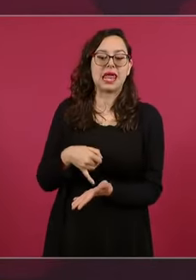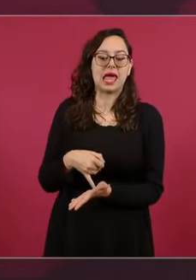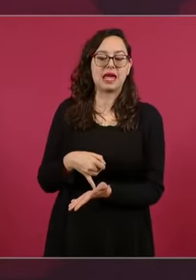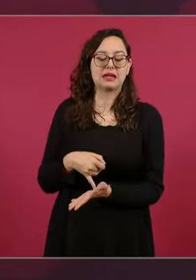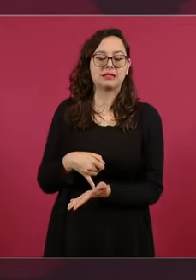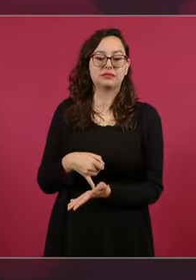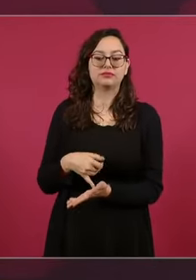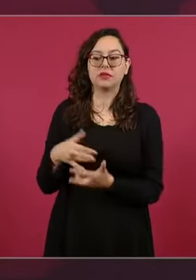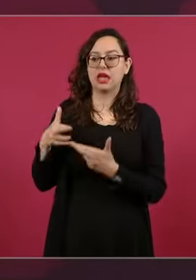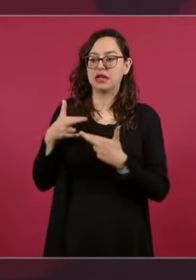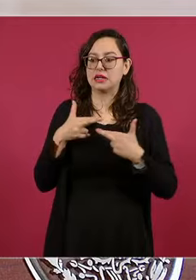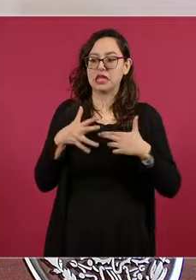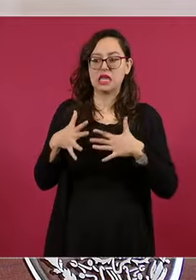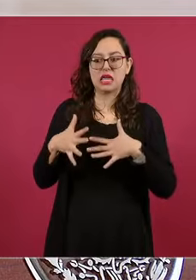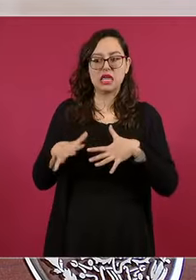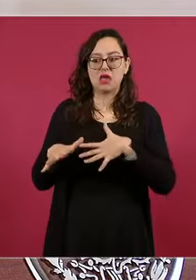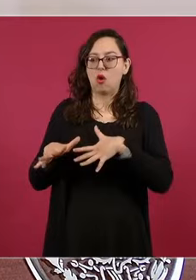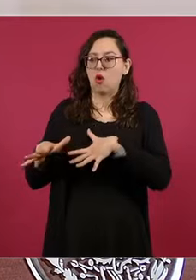tiene un gran río